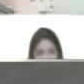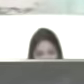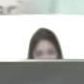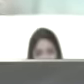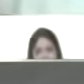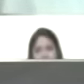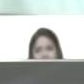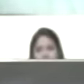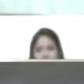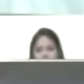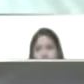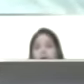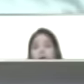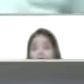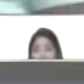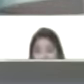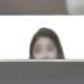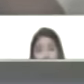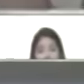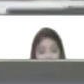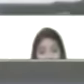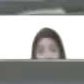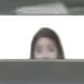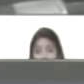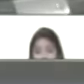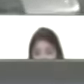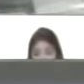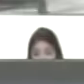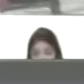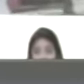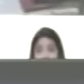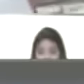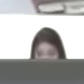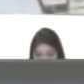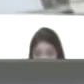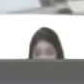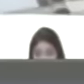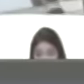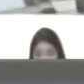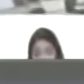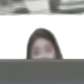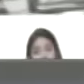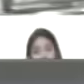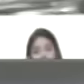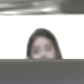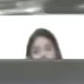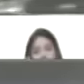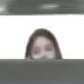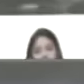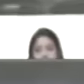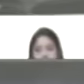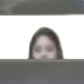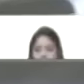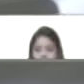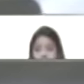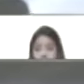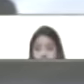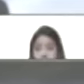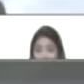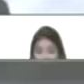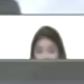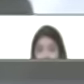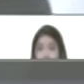caleta antigua a la que ellos tuvieron información de que, que existía, ellos para poder cavar